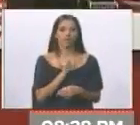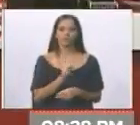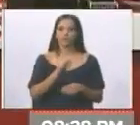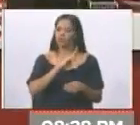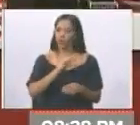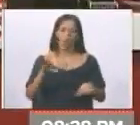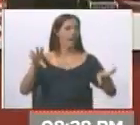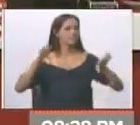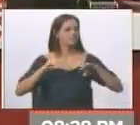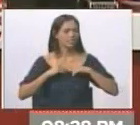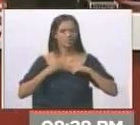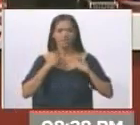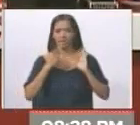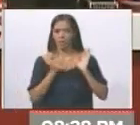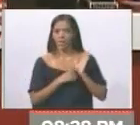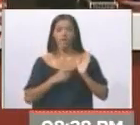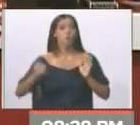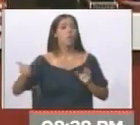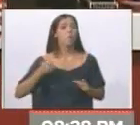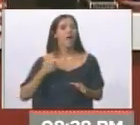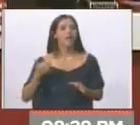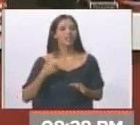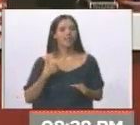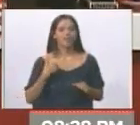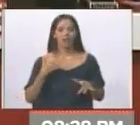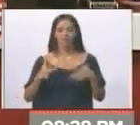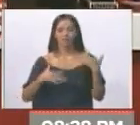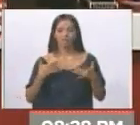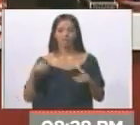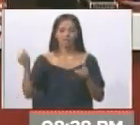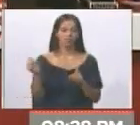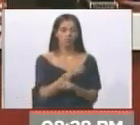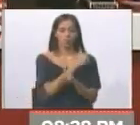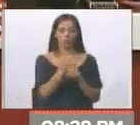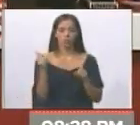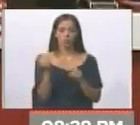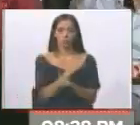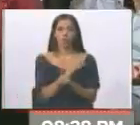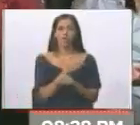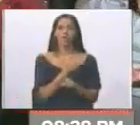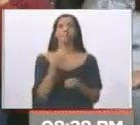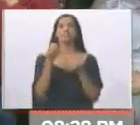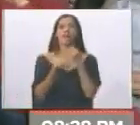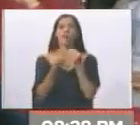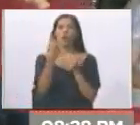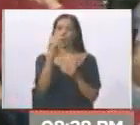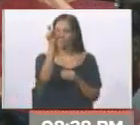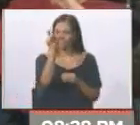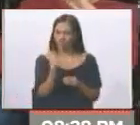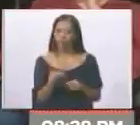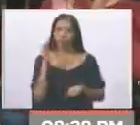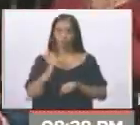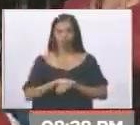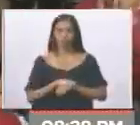rechaza absolutamente cualquier acto de tortura o del maltrato que se haga a un ciudadano detenido.